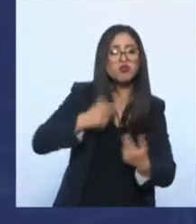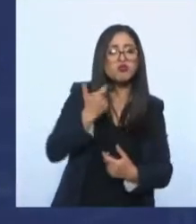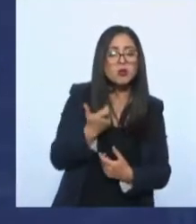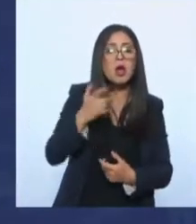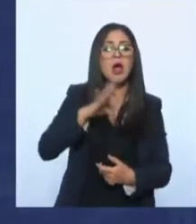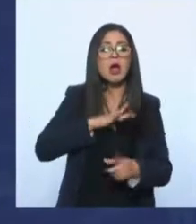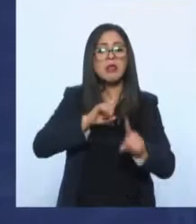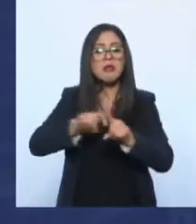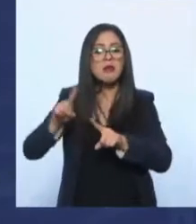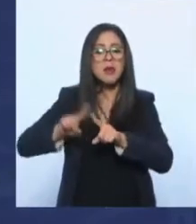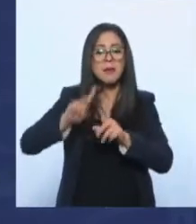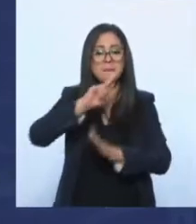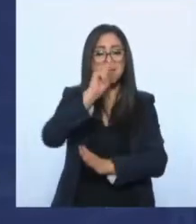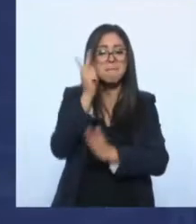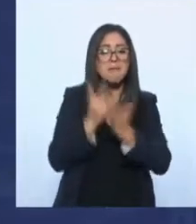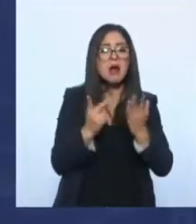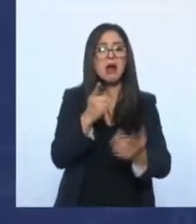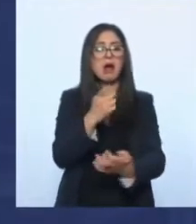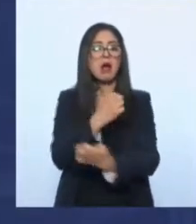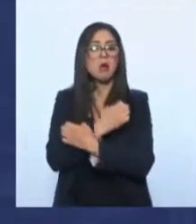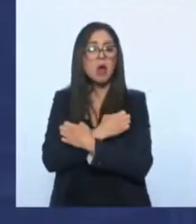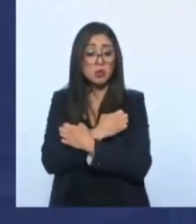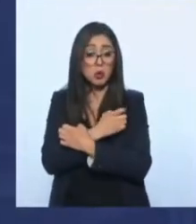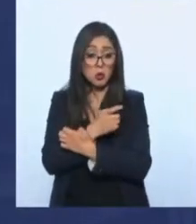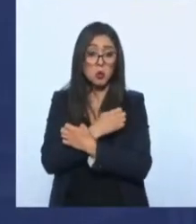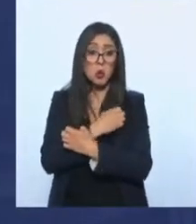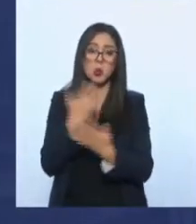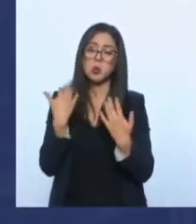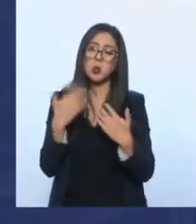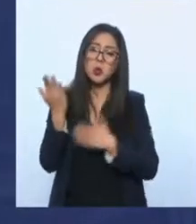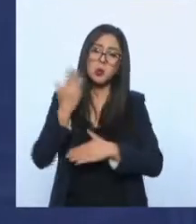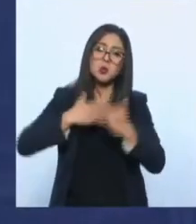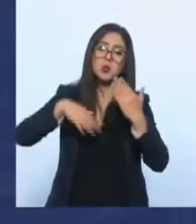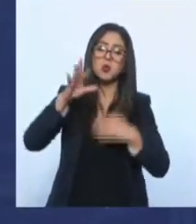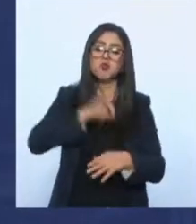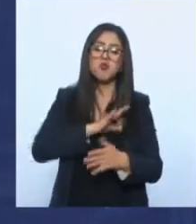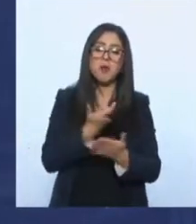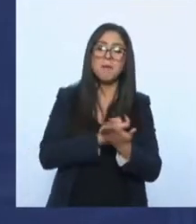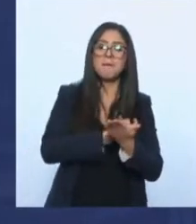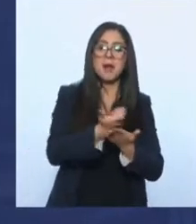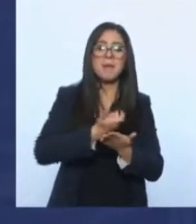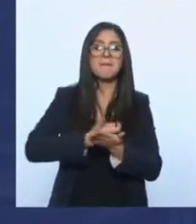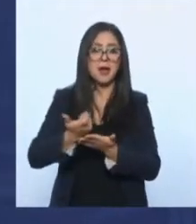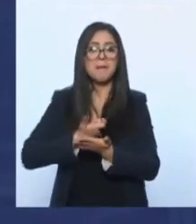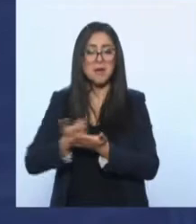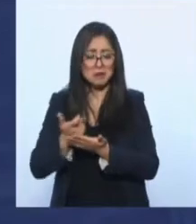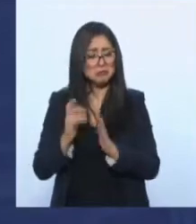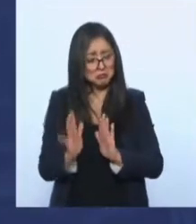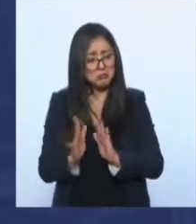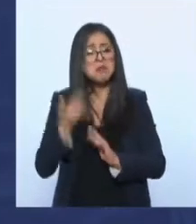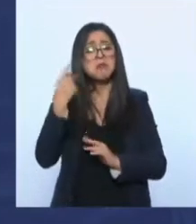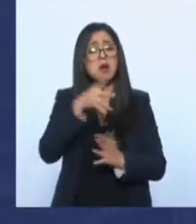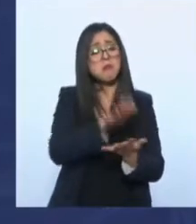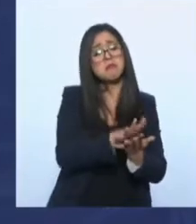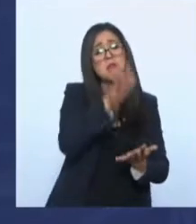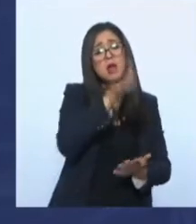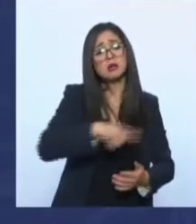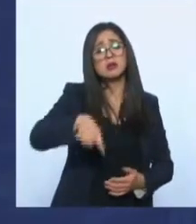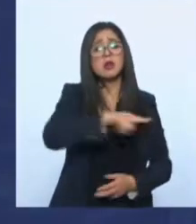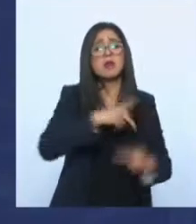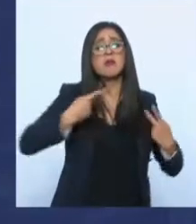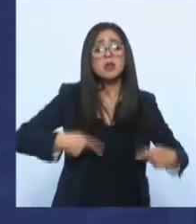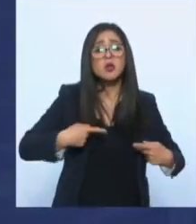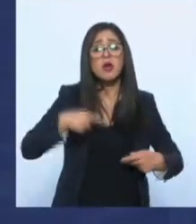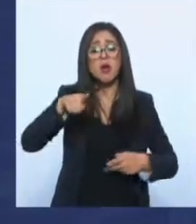planes educacionales, que también son muy buenos para aquellos que pueden. Sin embargo, para la mayoría de los mexicanos es muy complicado este tipo